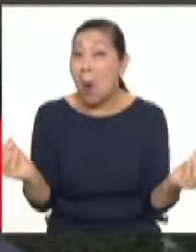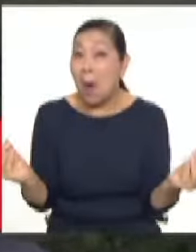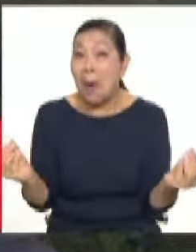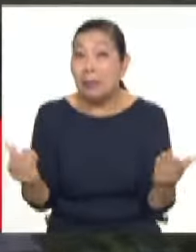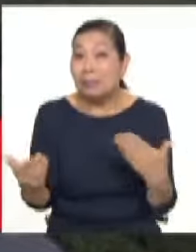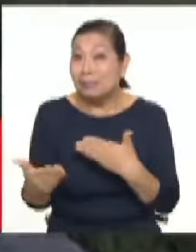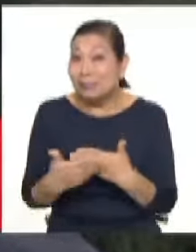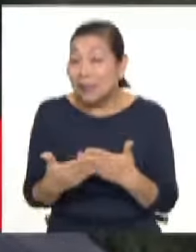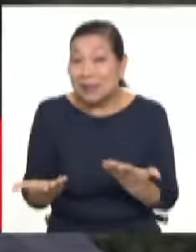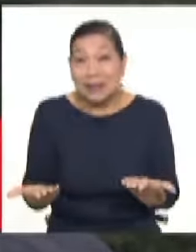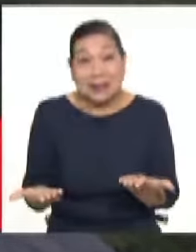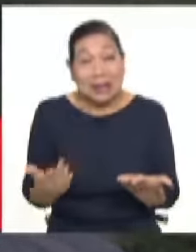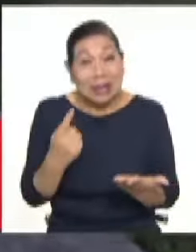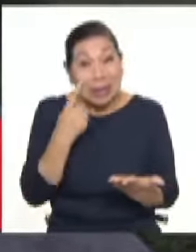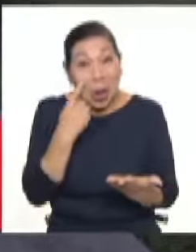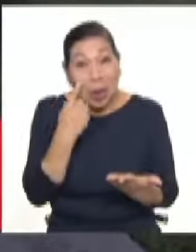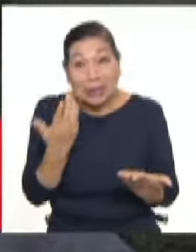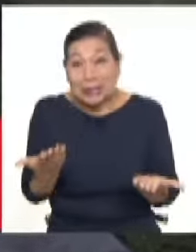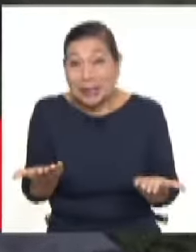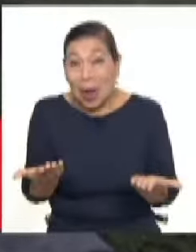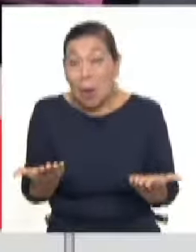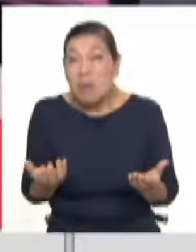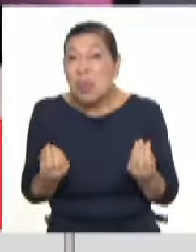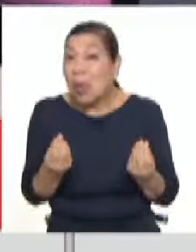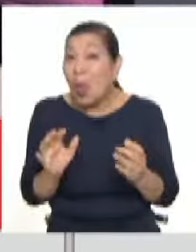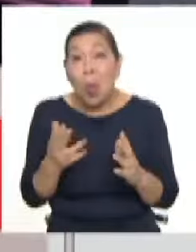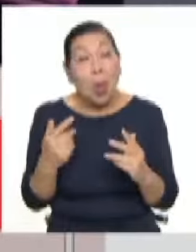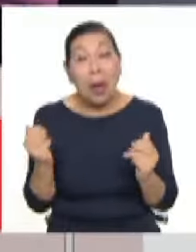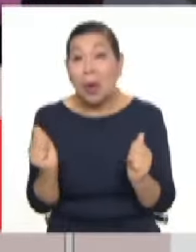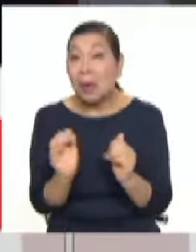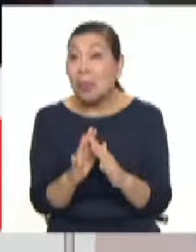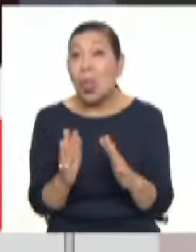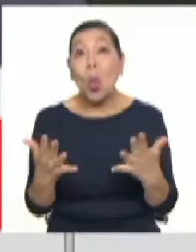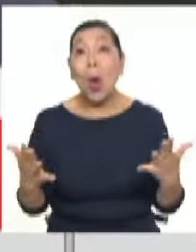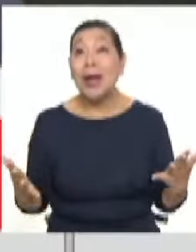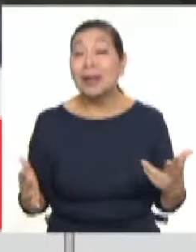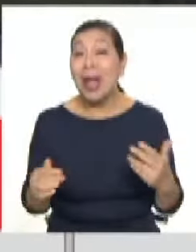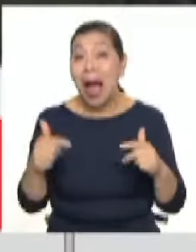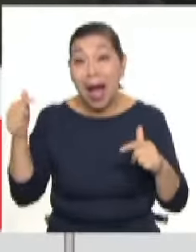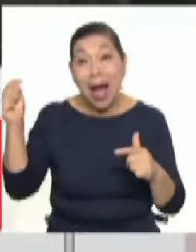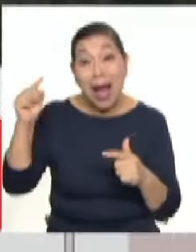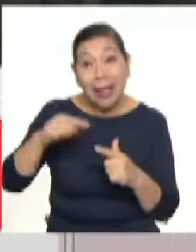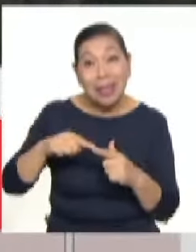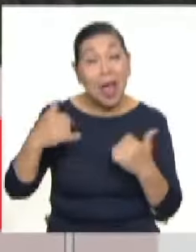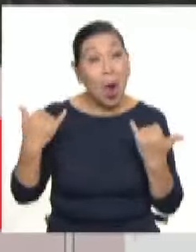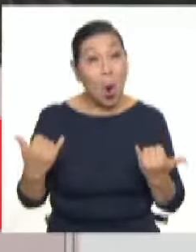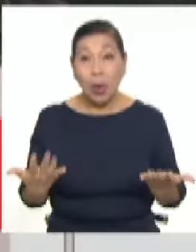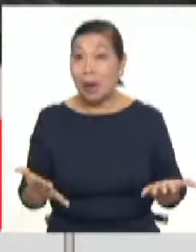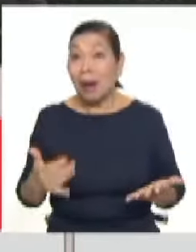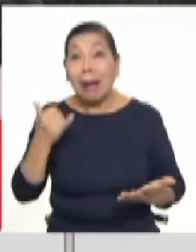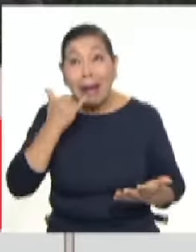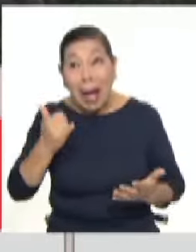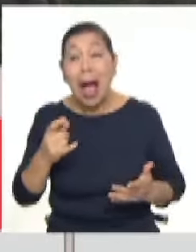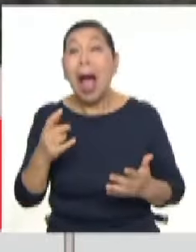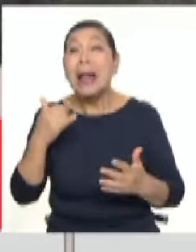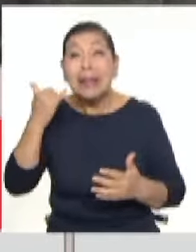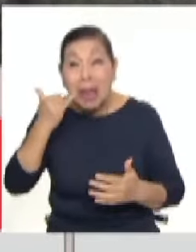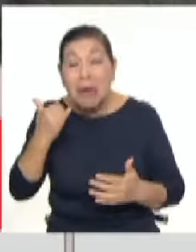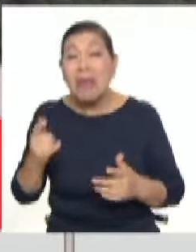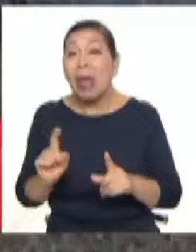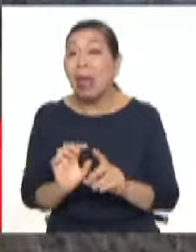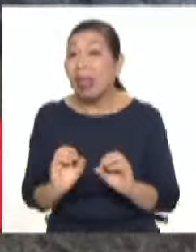familiares muy cercanos a ella, conocidos, también no se dé cuenta de su paradero y hasta el día de hoy no puedan comunicarse con ellos. Así